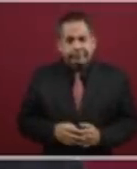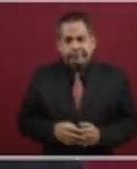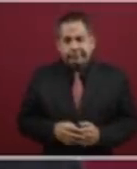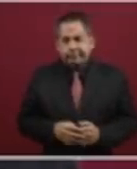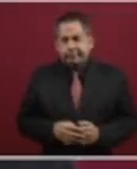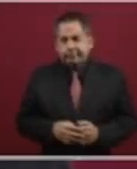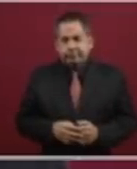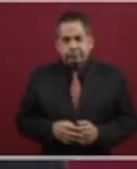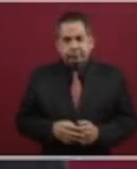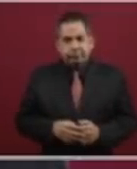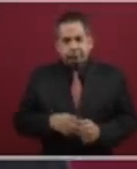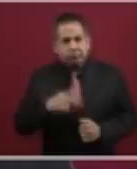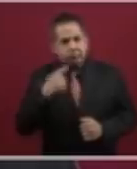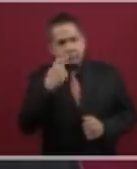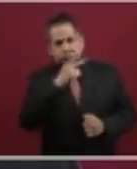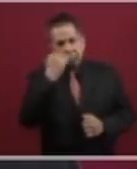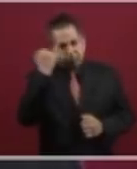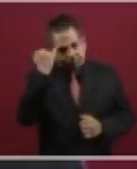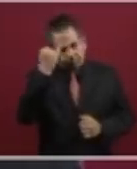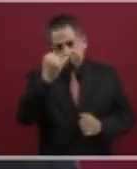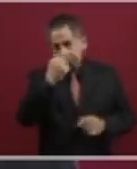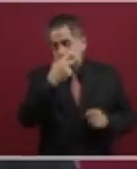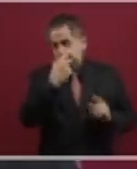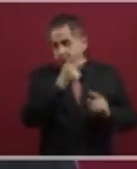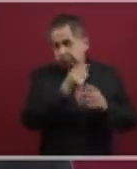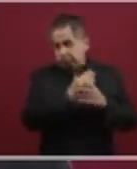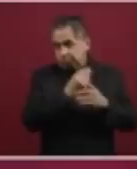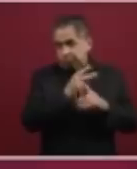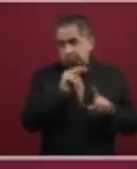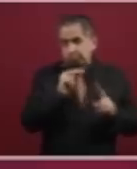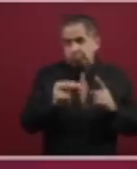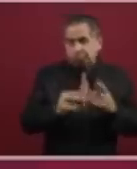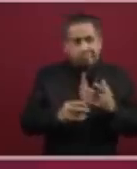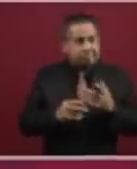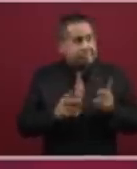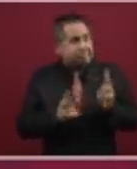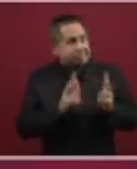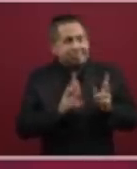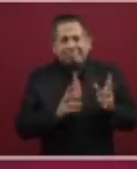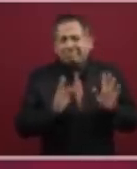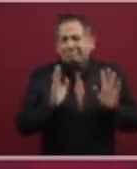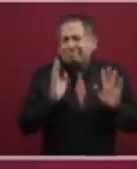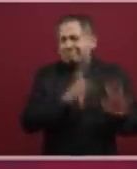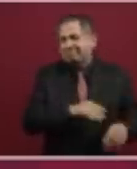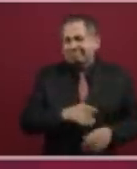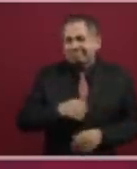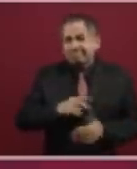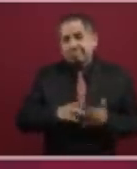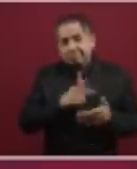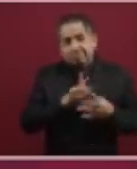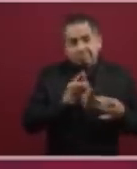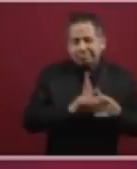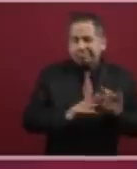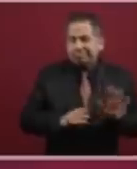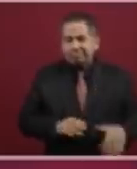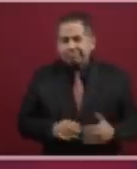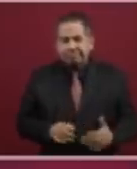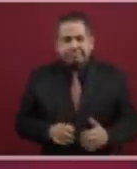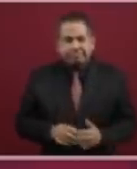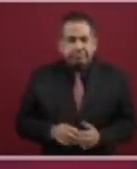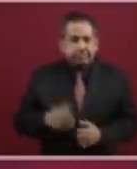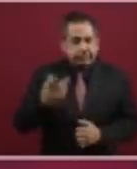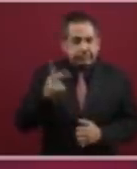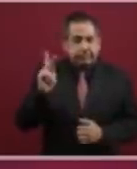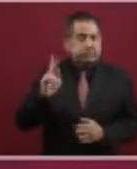su punto de vista sobre un tema que ni siquiera voy a repetir. Pero